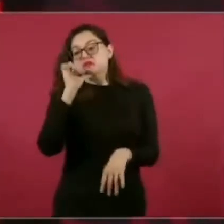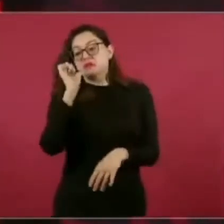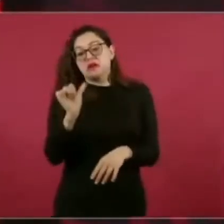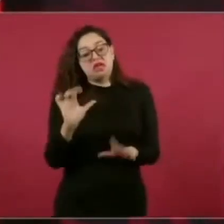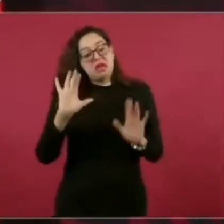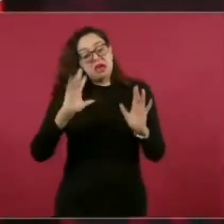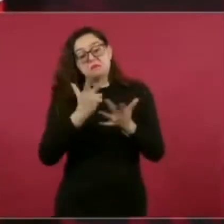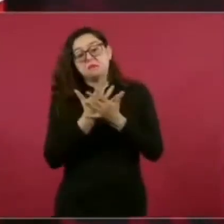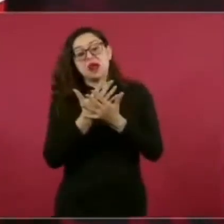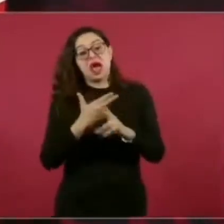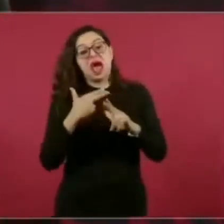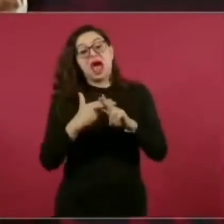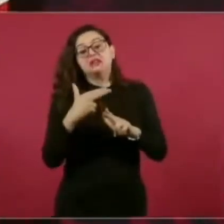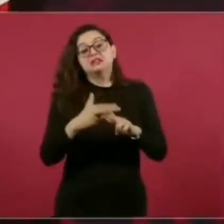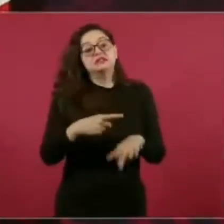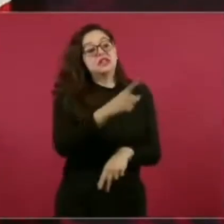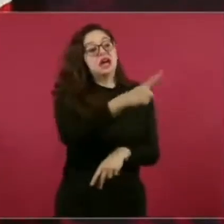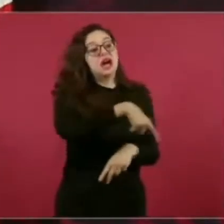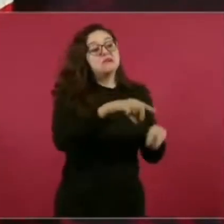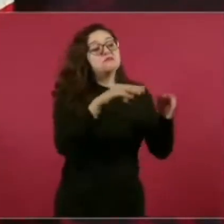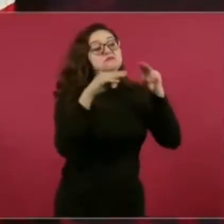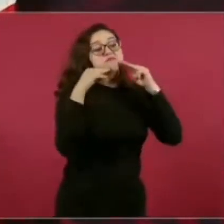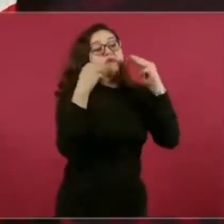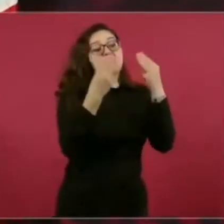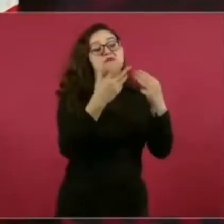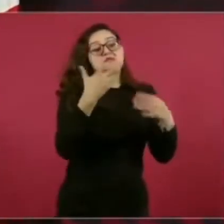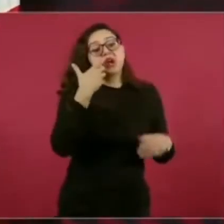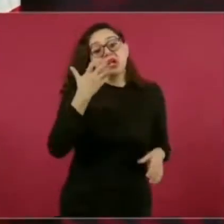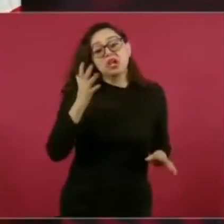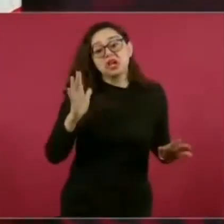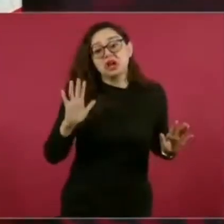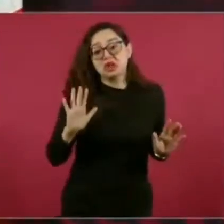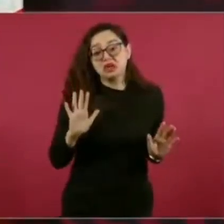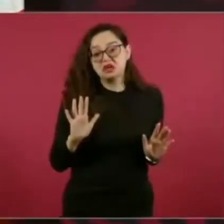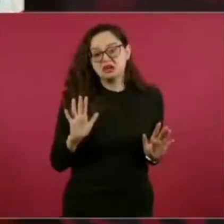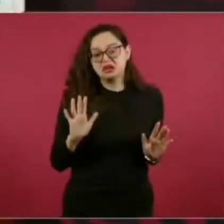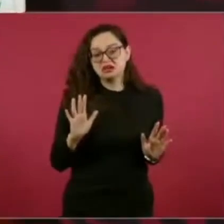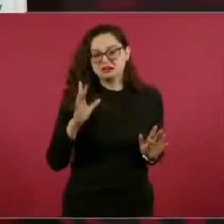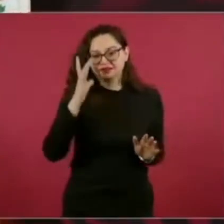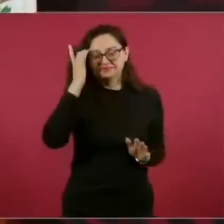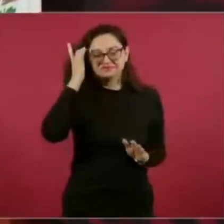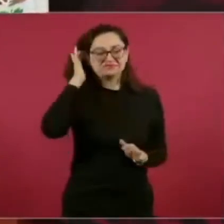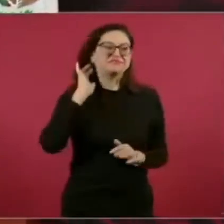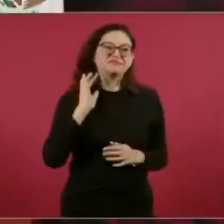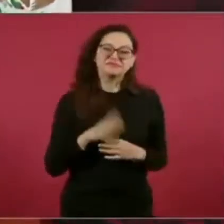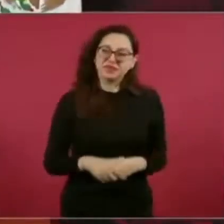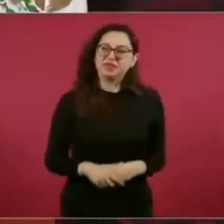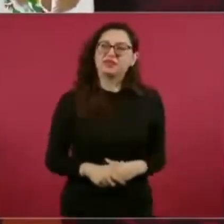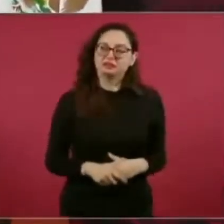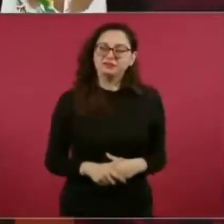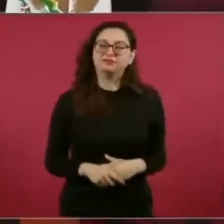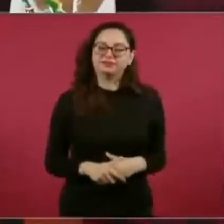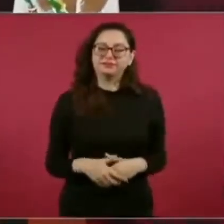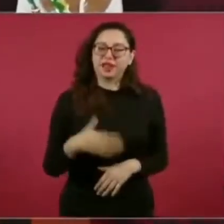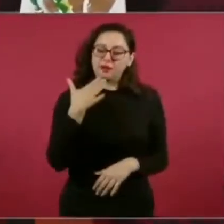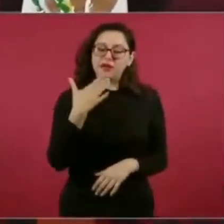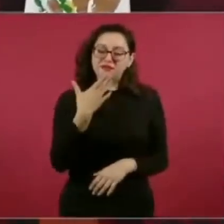mexicano garantizar la paz y la tranquilidad. Pero así le van a estar buscando,